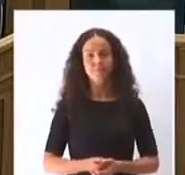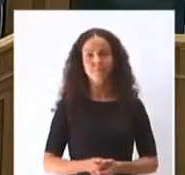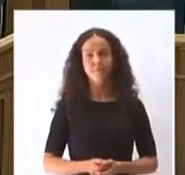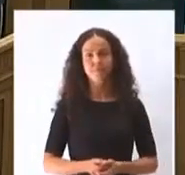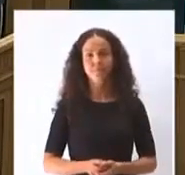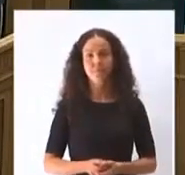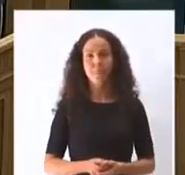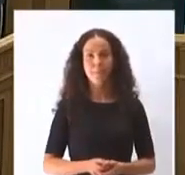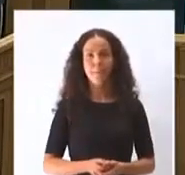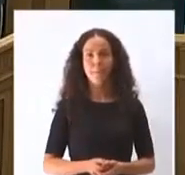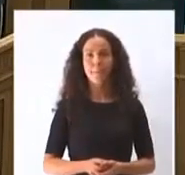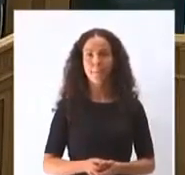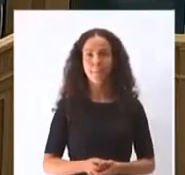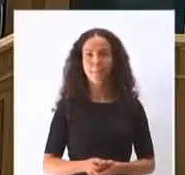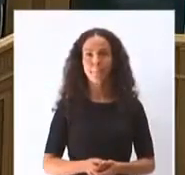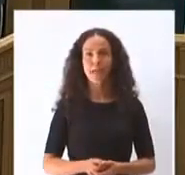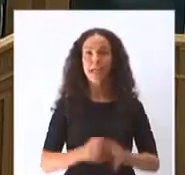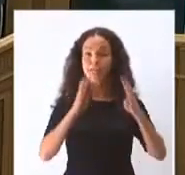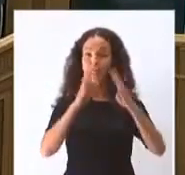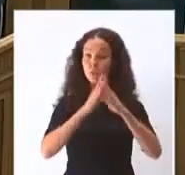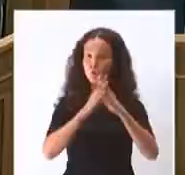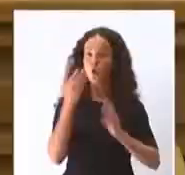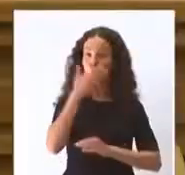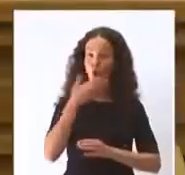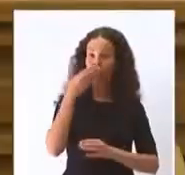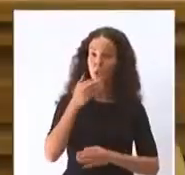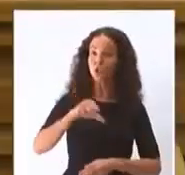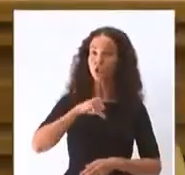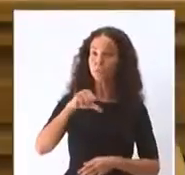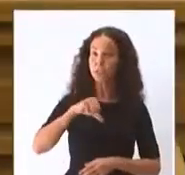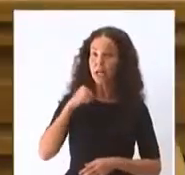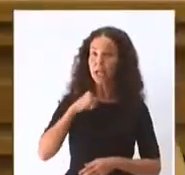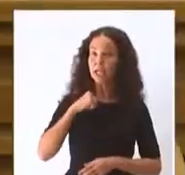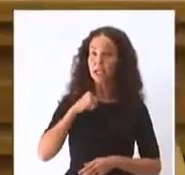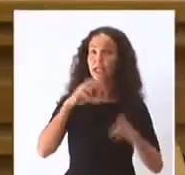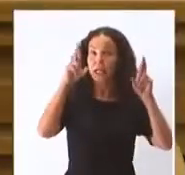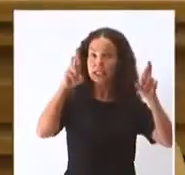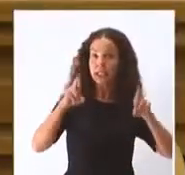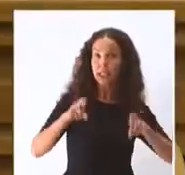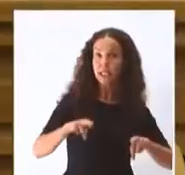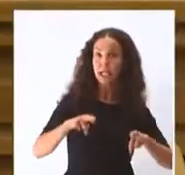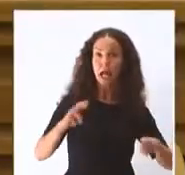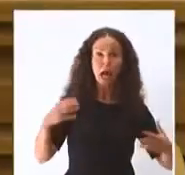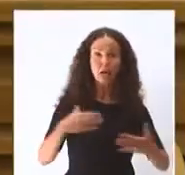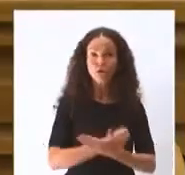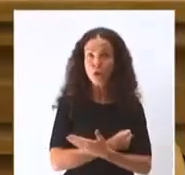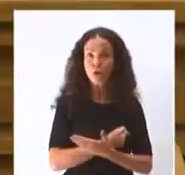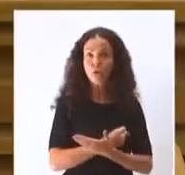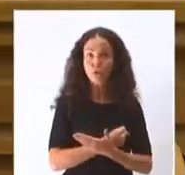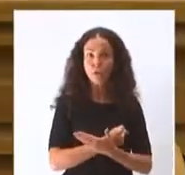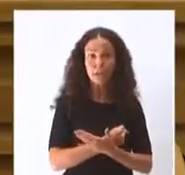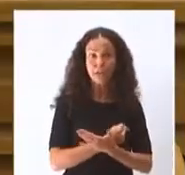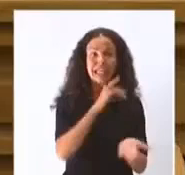las infraestructuras a los colegios a los hospitales a las residencias a todos se llegan por infraestructuras